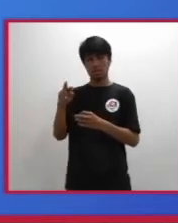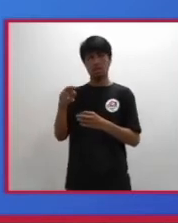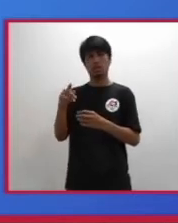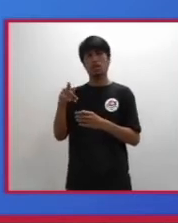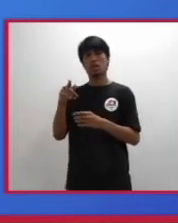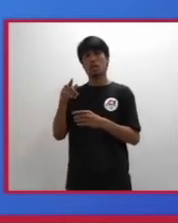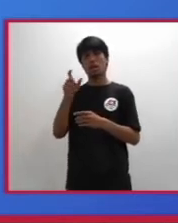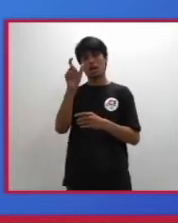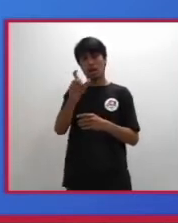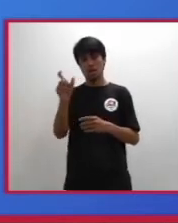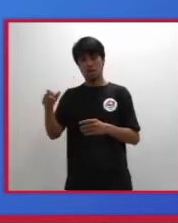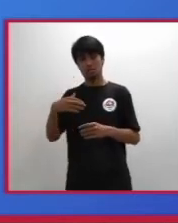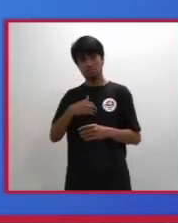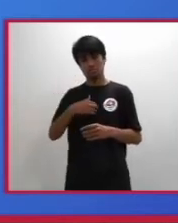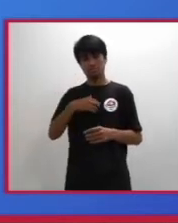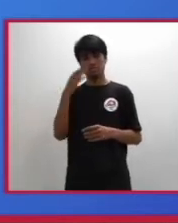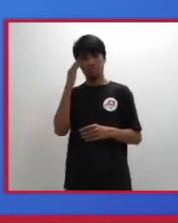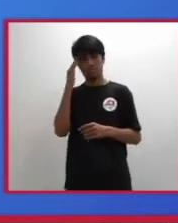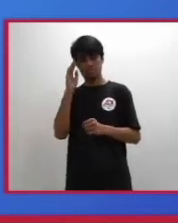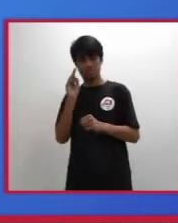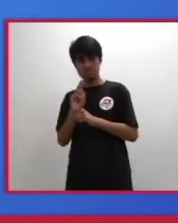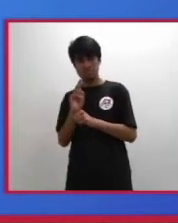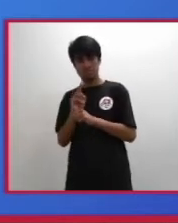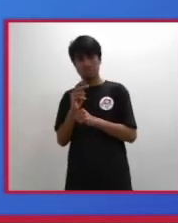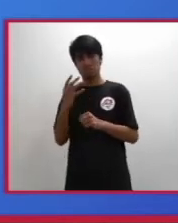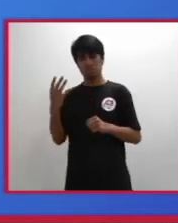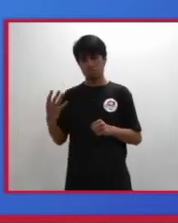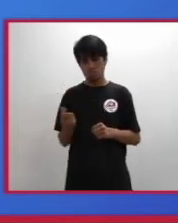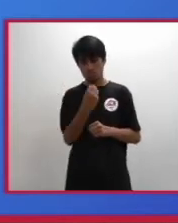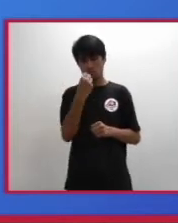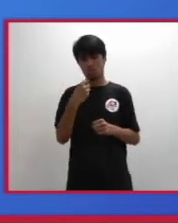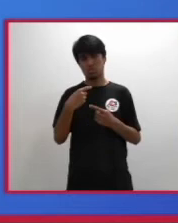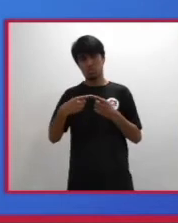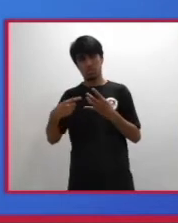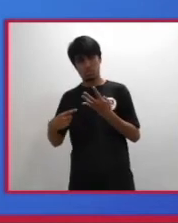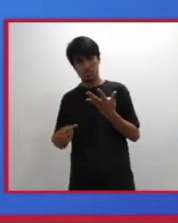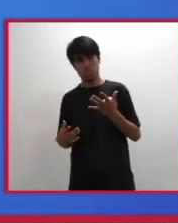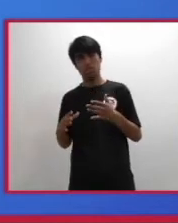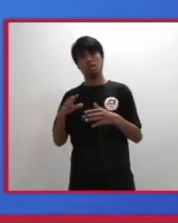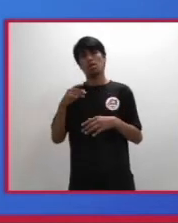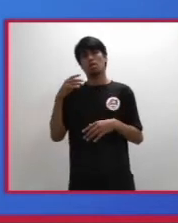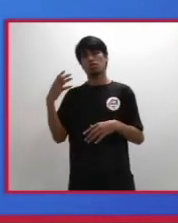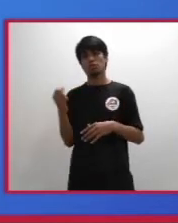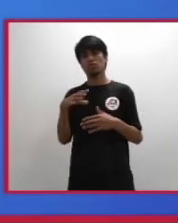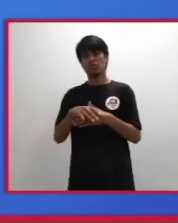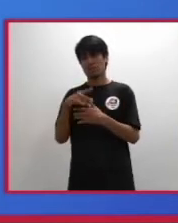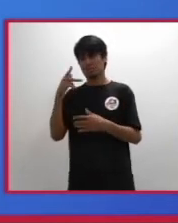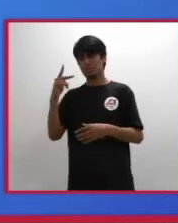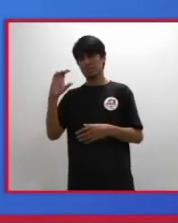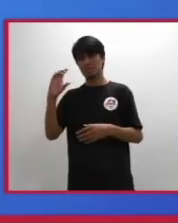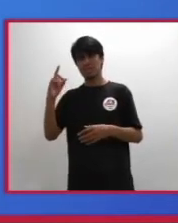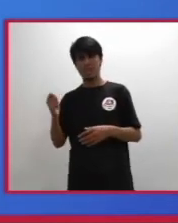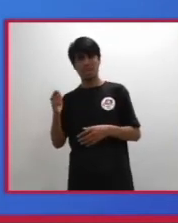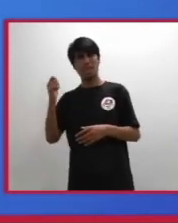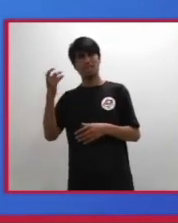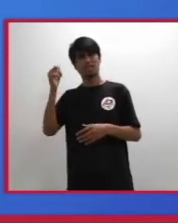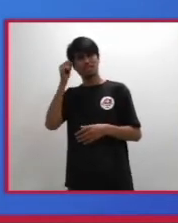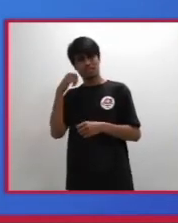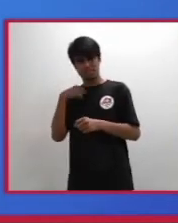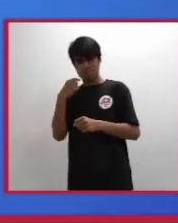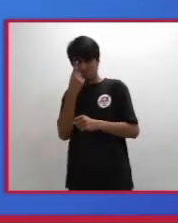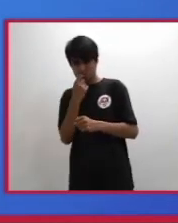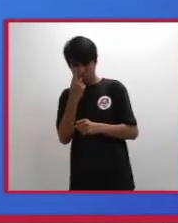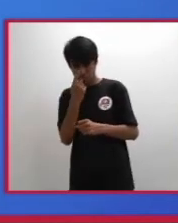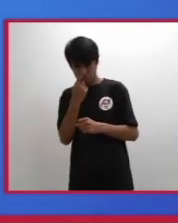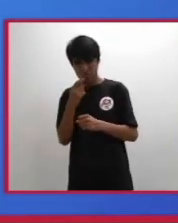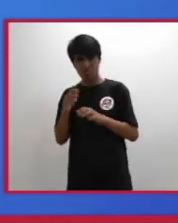garantizar la utilización del ciclo PDCA, planear,